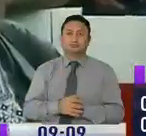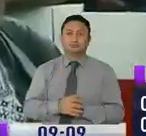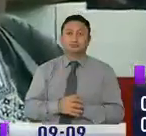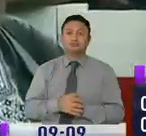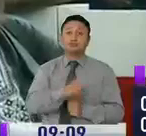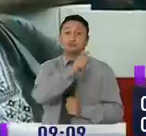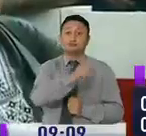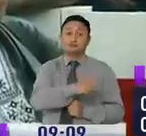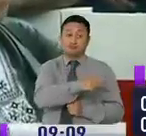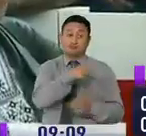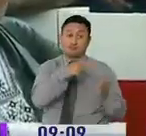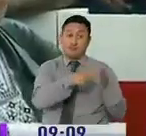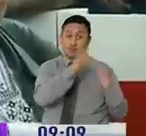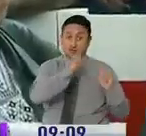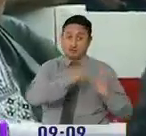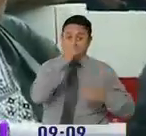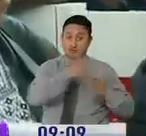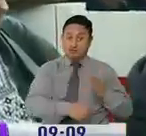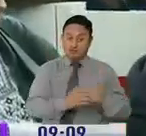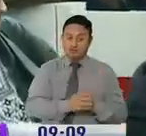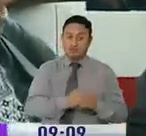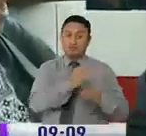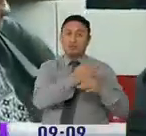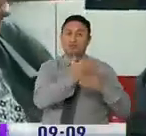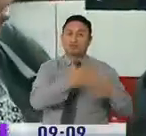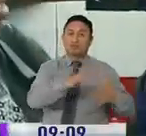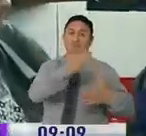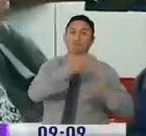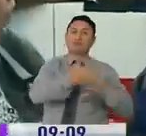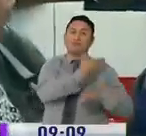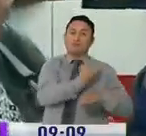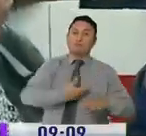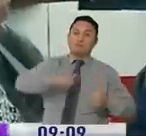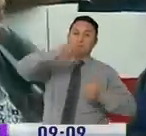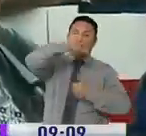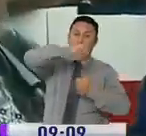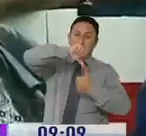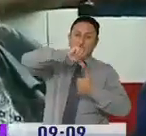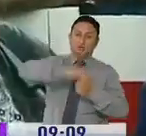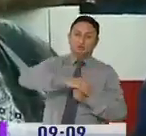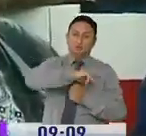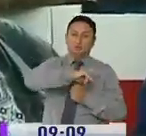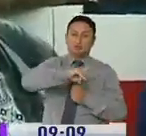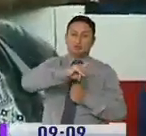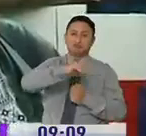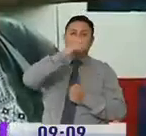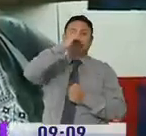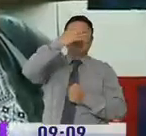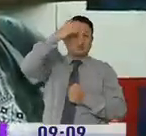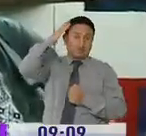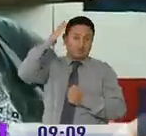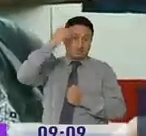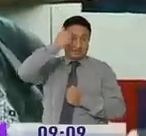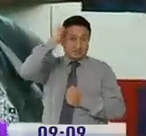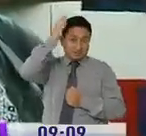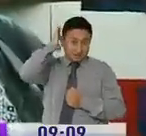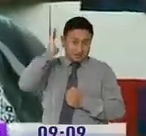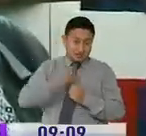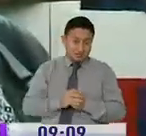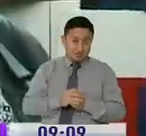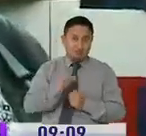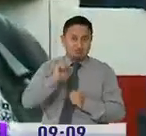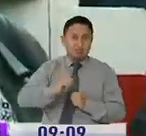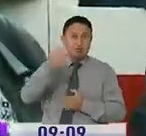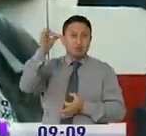habría que actuar porque los funcionarios de Maguad y de Sixto Dora Mayén, sí, ellos hicieron un documento